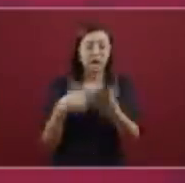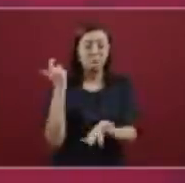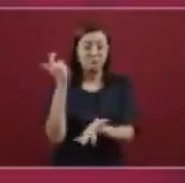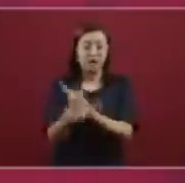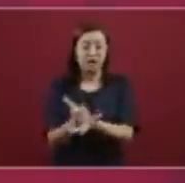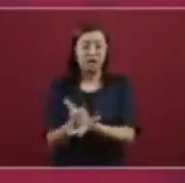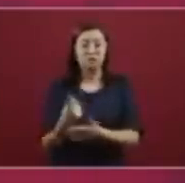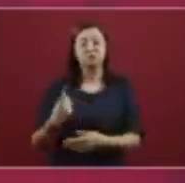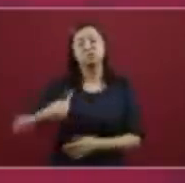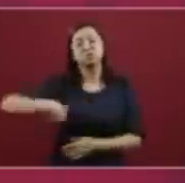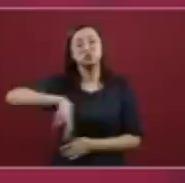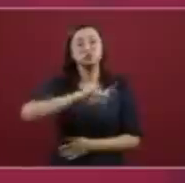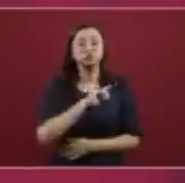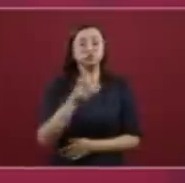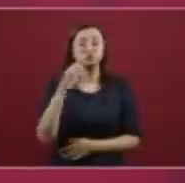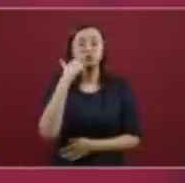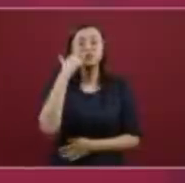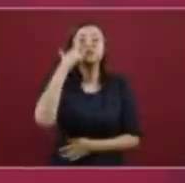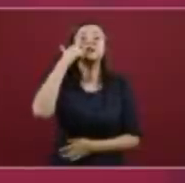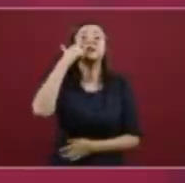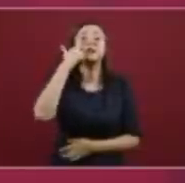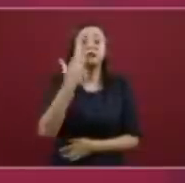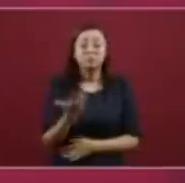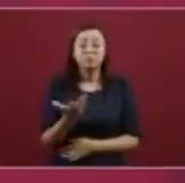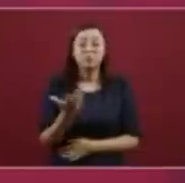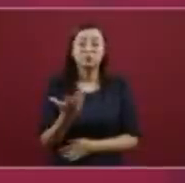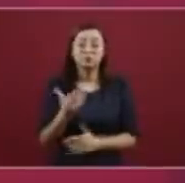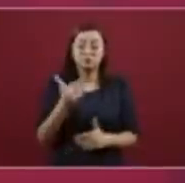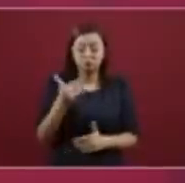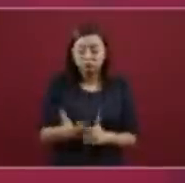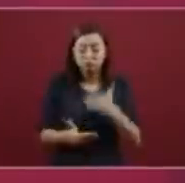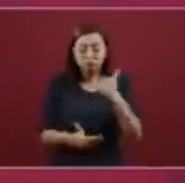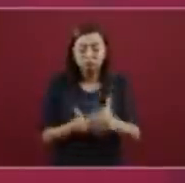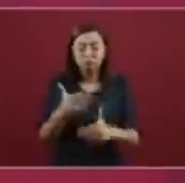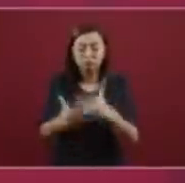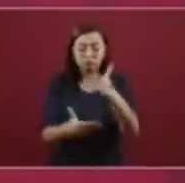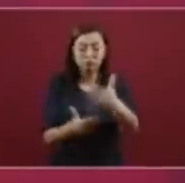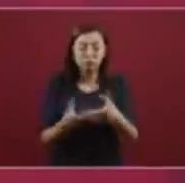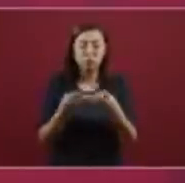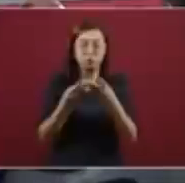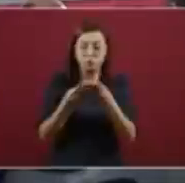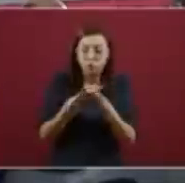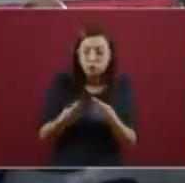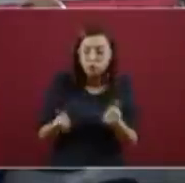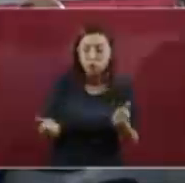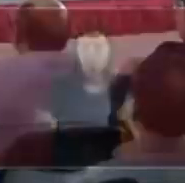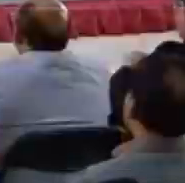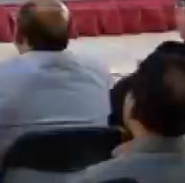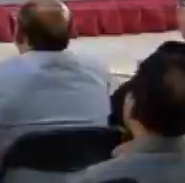es ir resolviendo los problemas